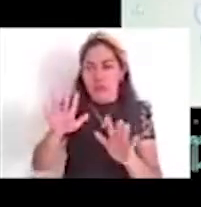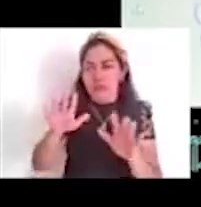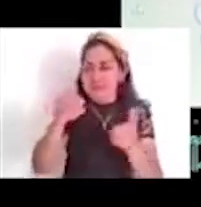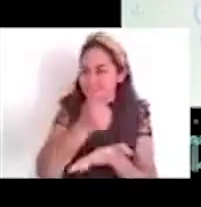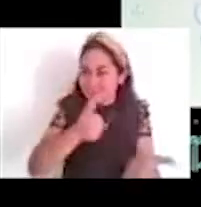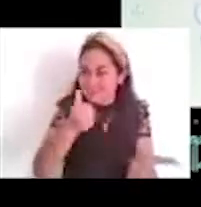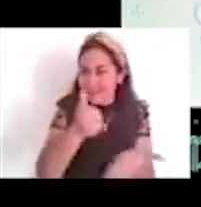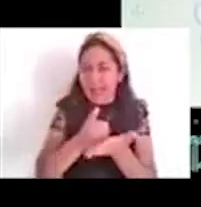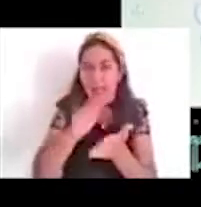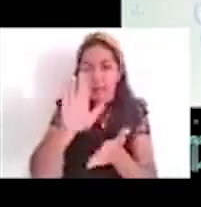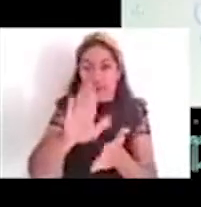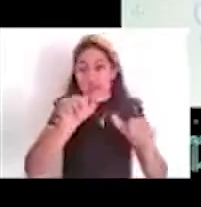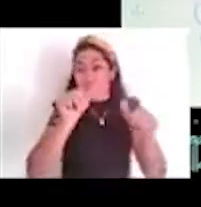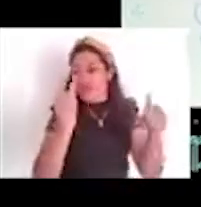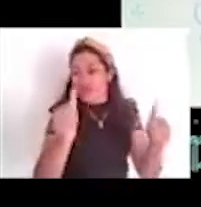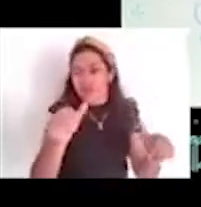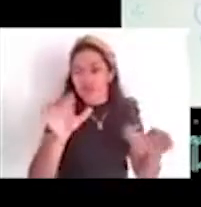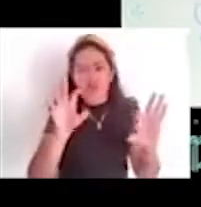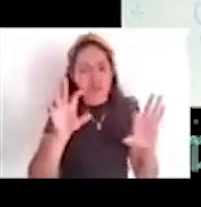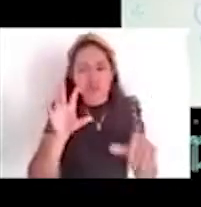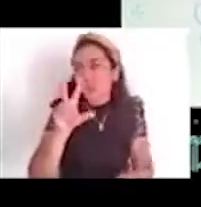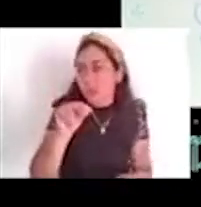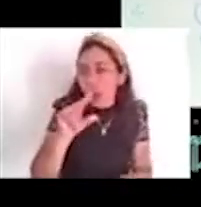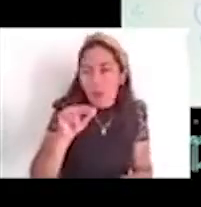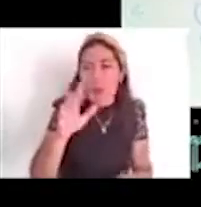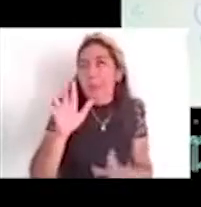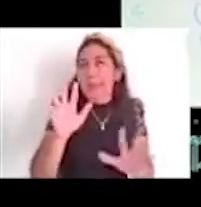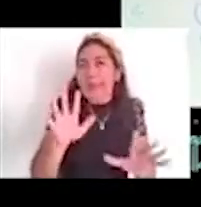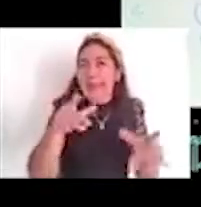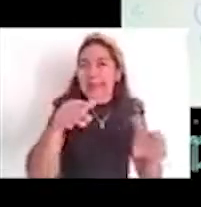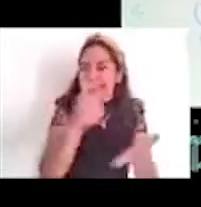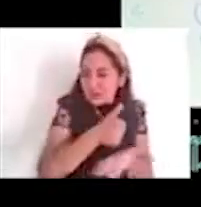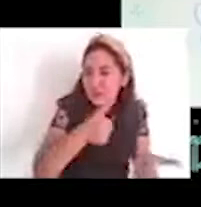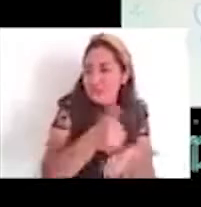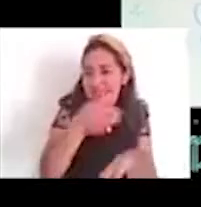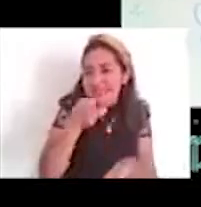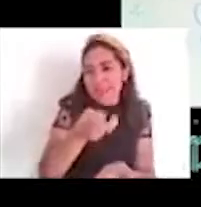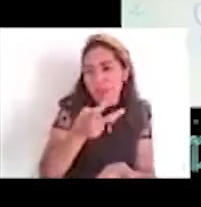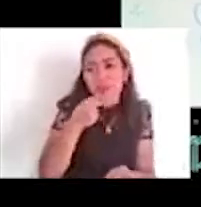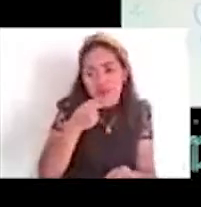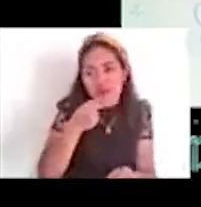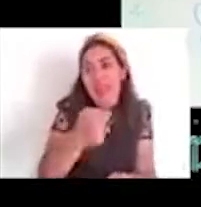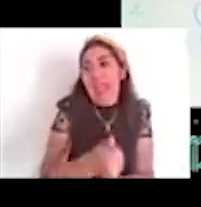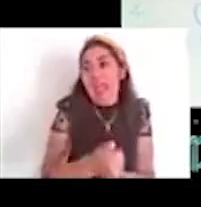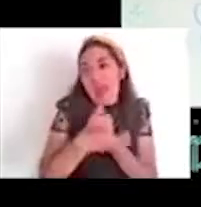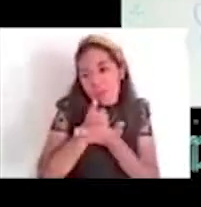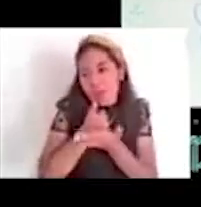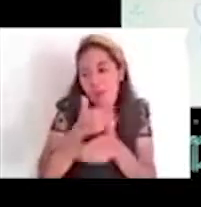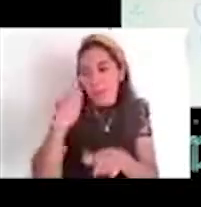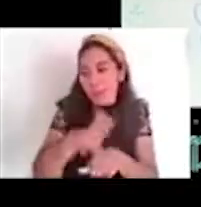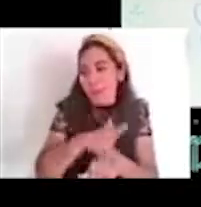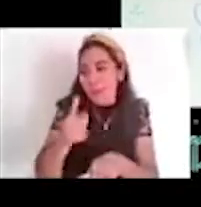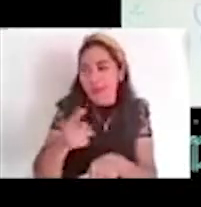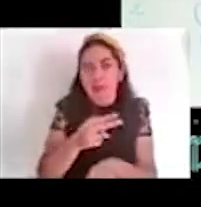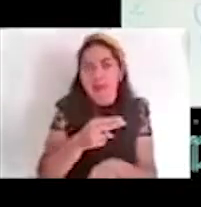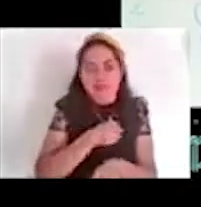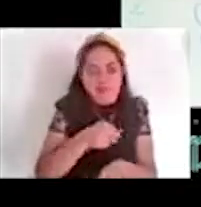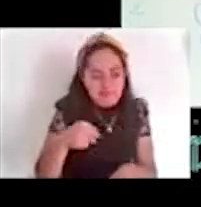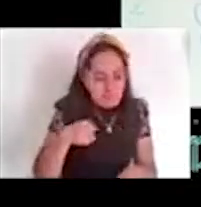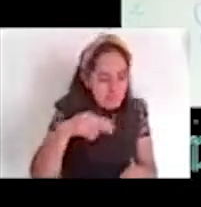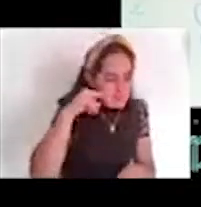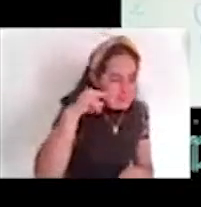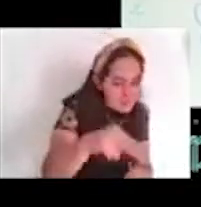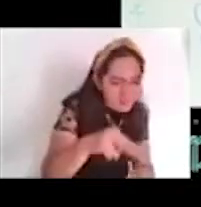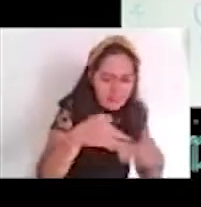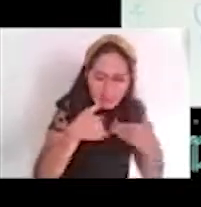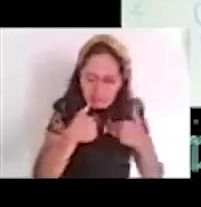esta visión necesariamente antropológica de la ciudad nos abre otras oportunidades y umbrales de no solo de aproximación a la